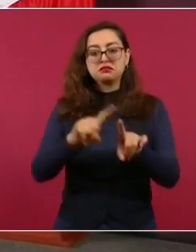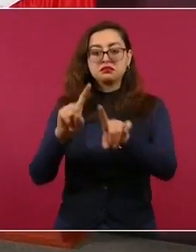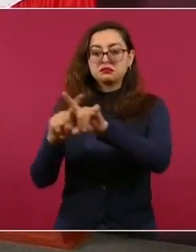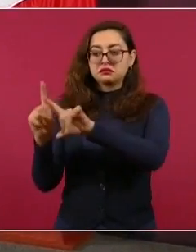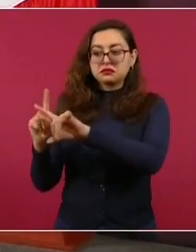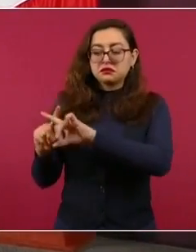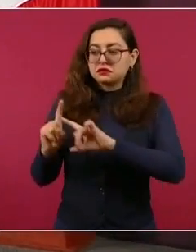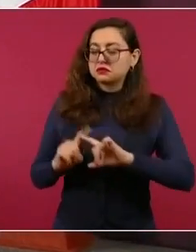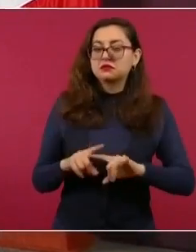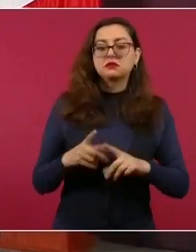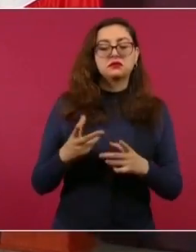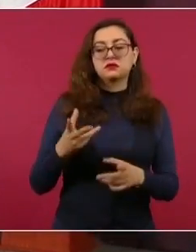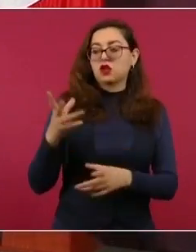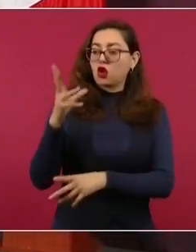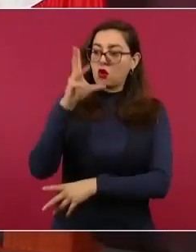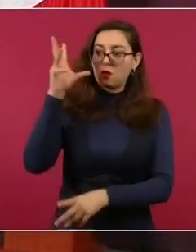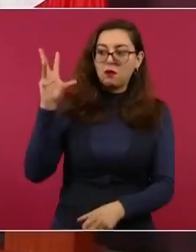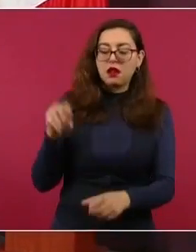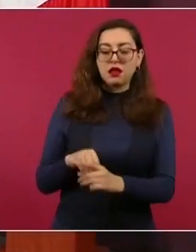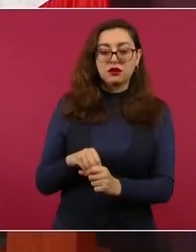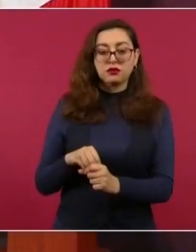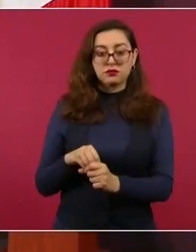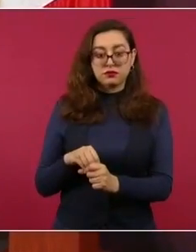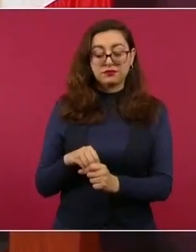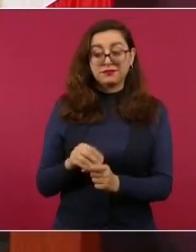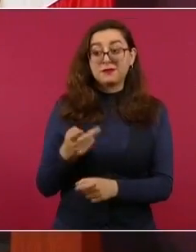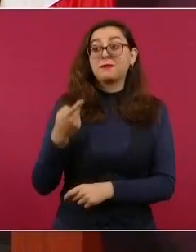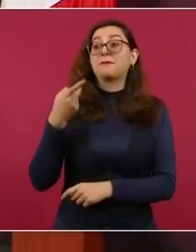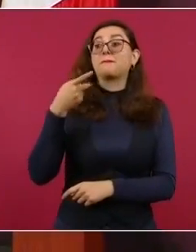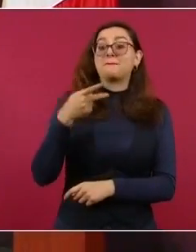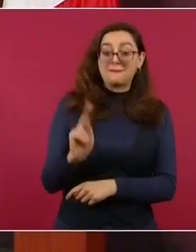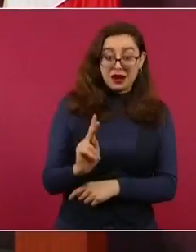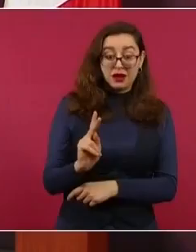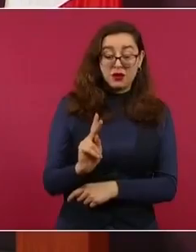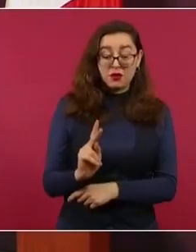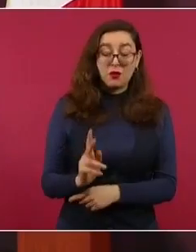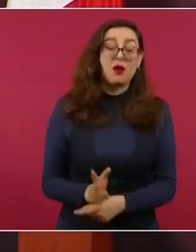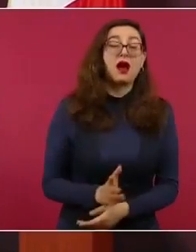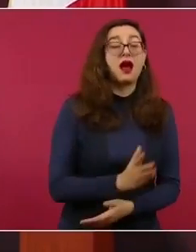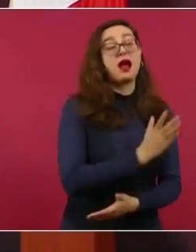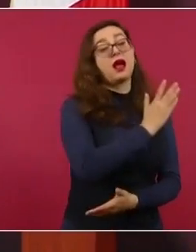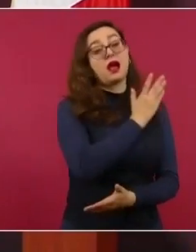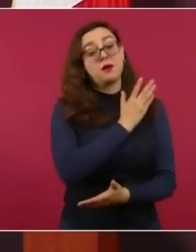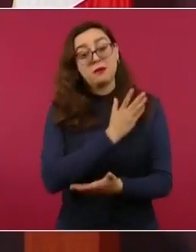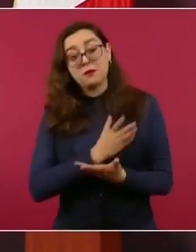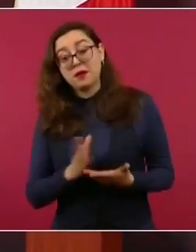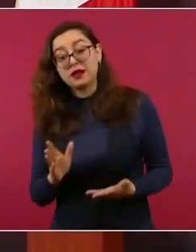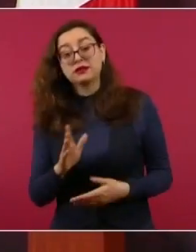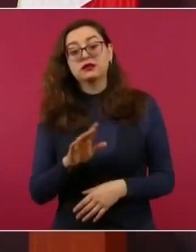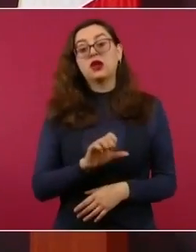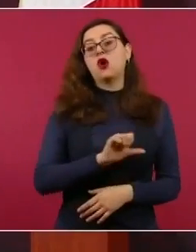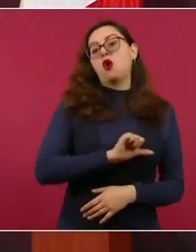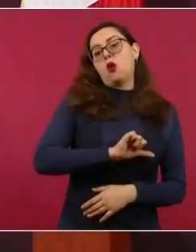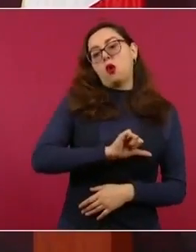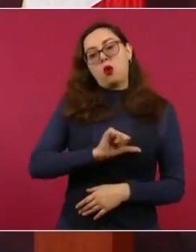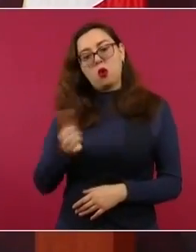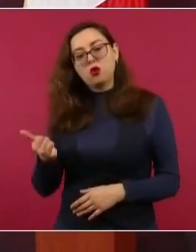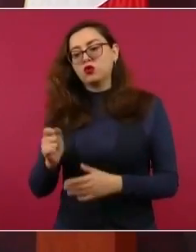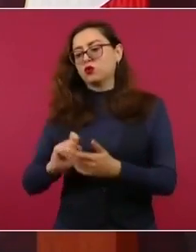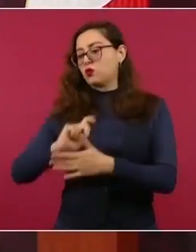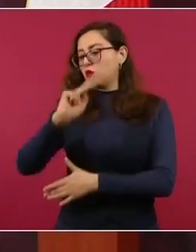bienestar Pero además hay un trato especial